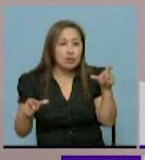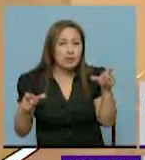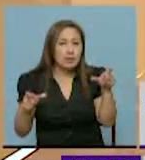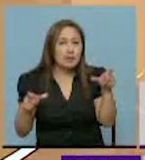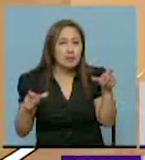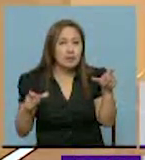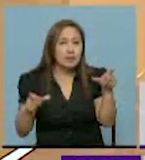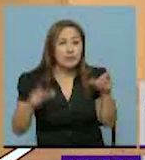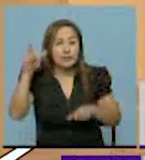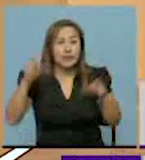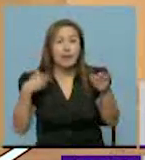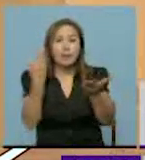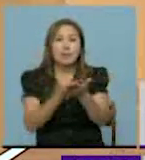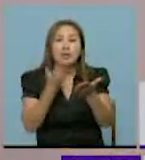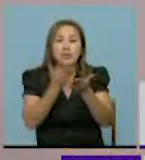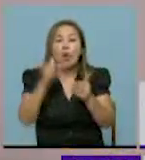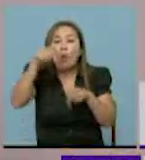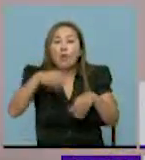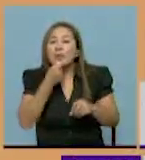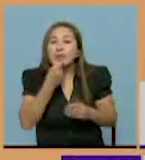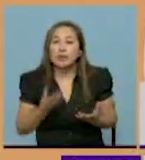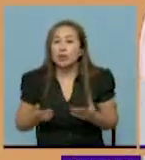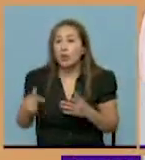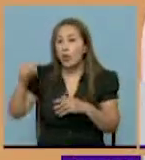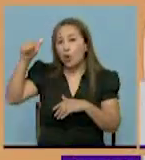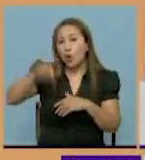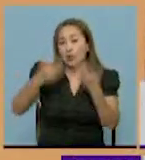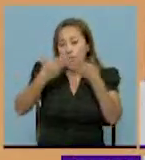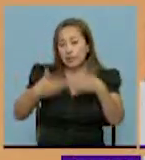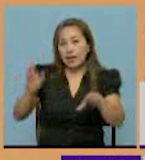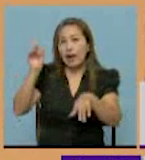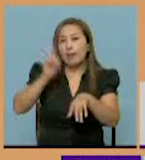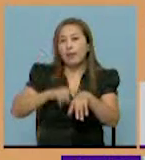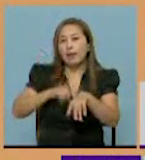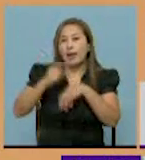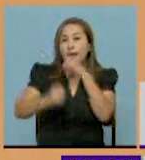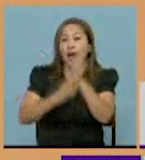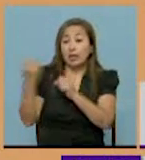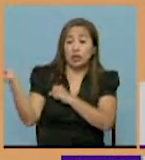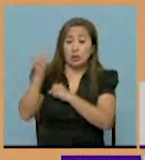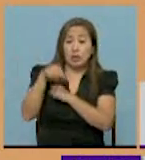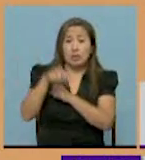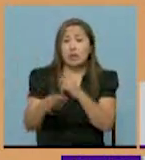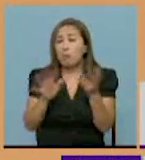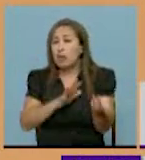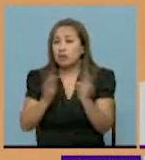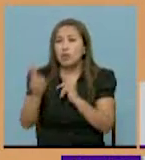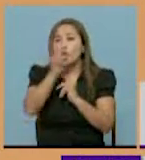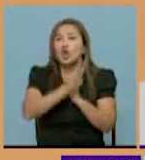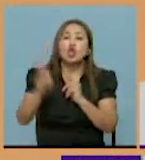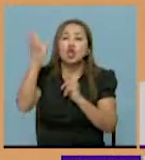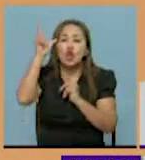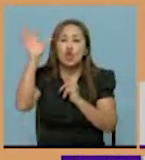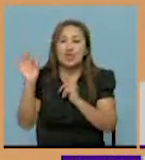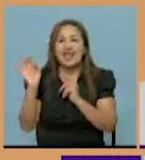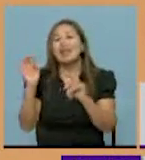cuántas solicitudes recibieron hoy? Hoy, desde el momento de la apertura hasta la hora que me vine, aproximadamente 280